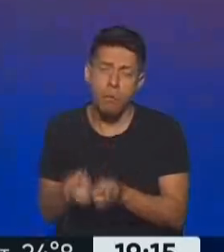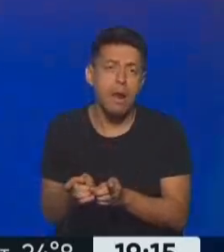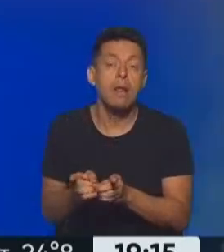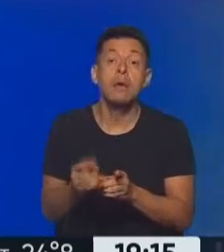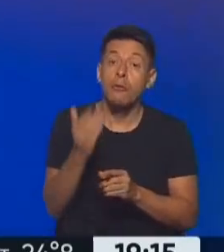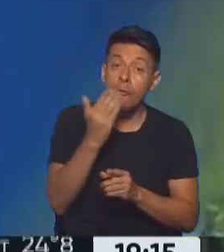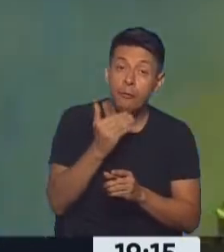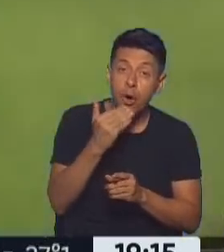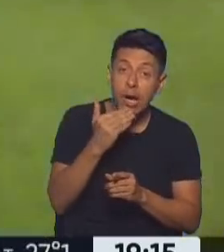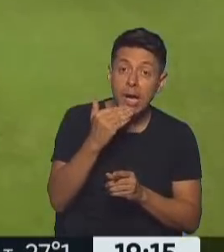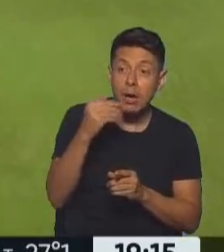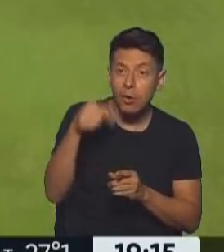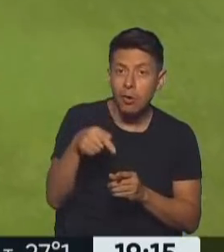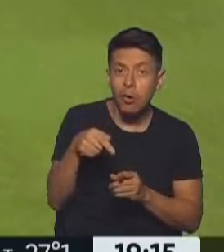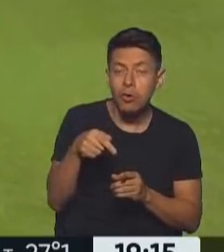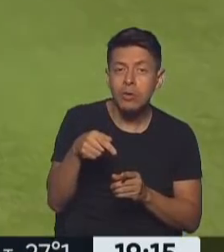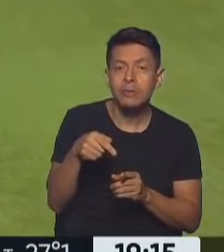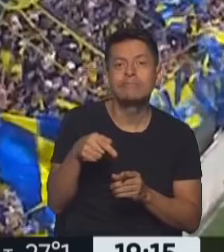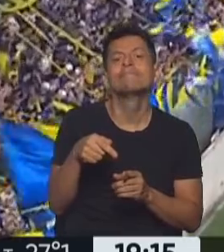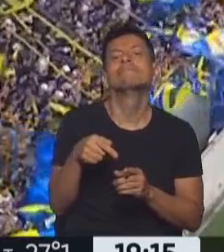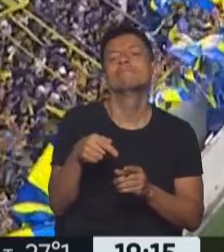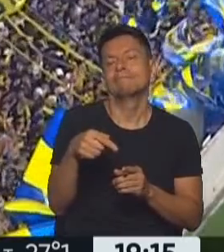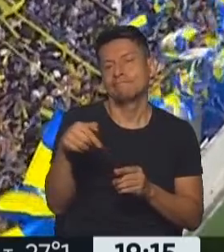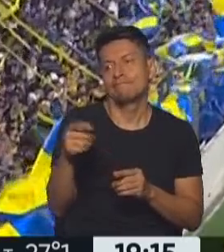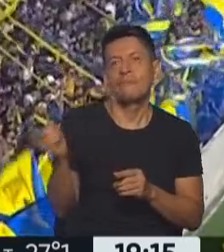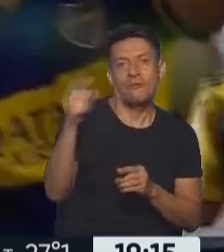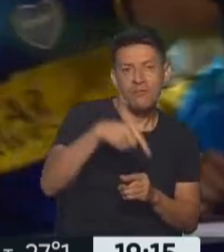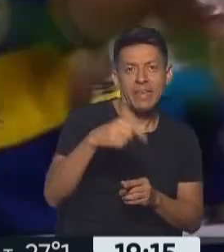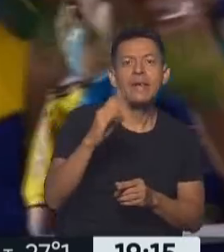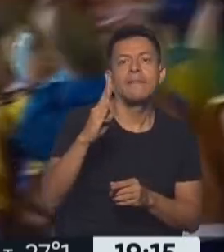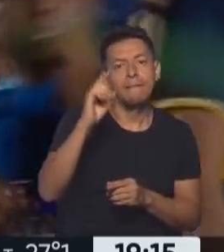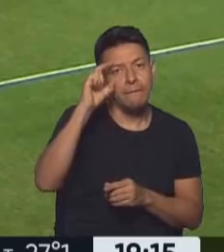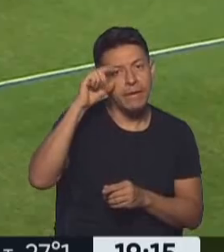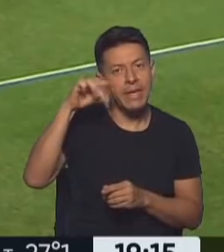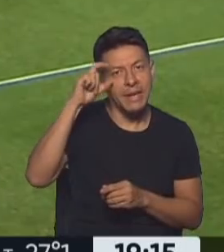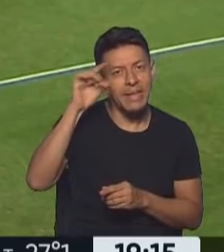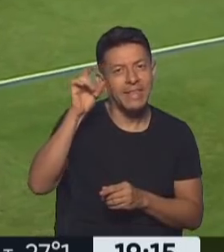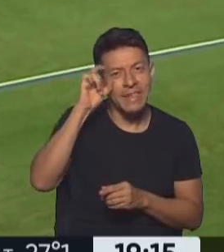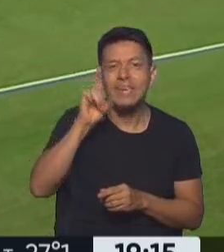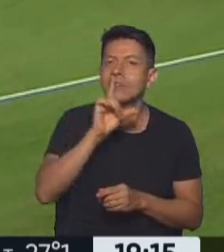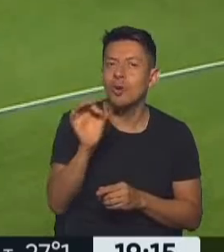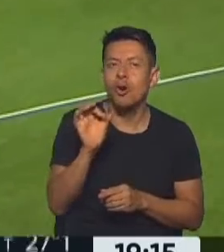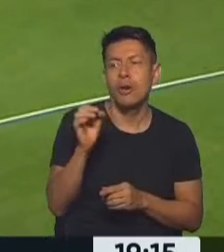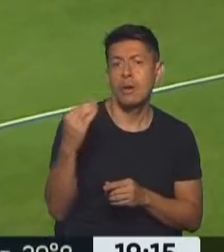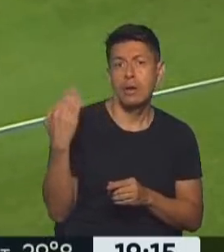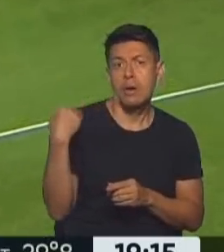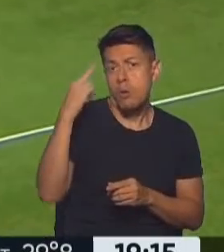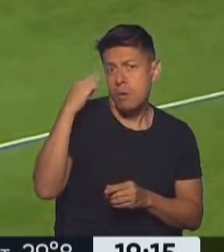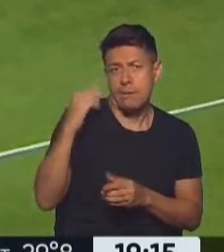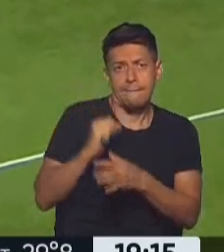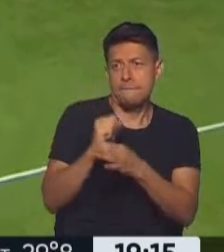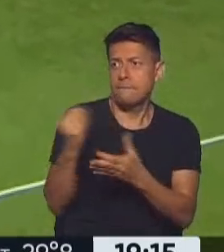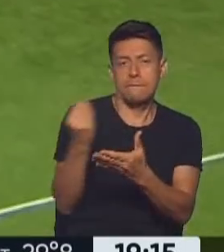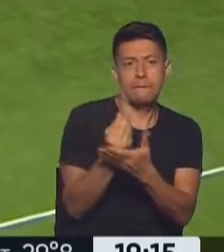confirmar que además de la vuelta de benedetto estamos hablando un 9 de recontra jerarquía hoy fernández